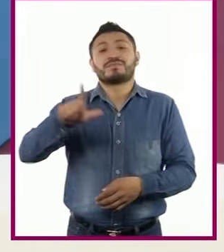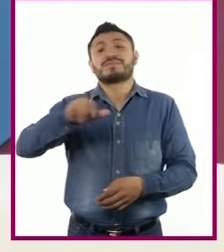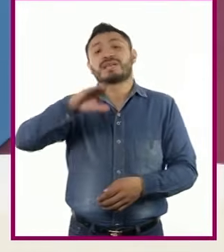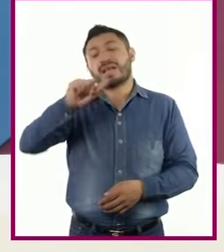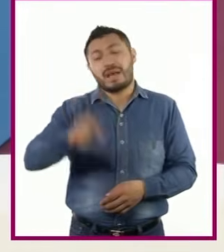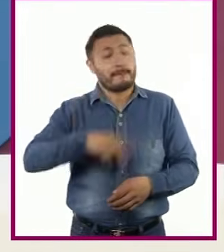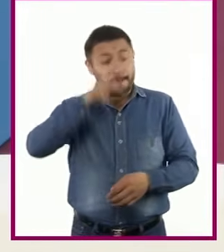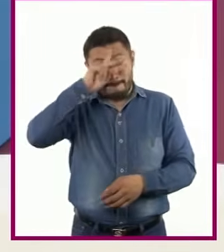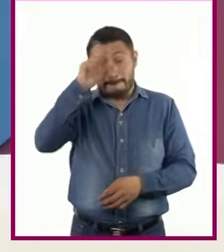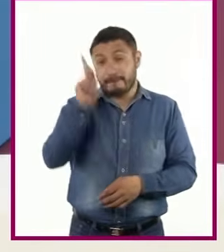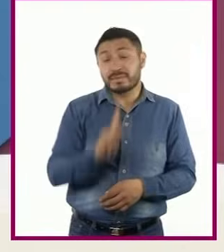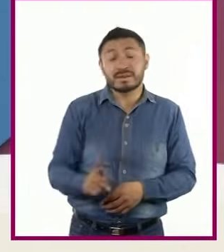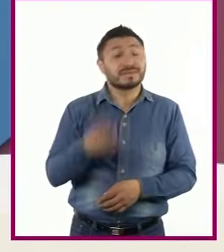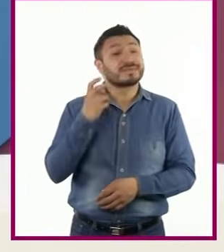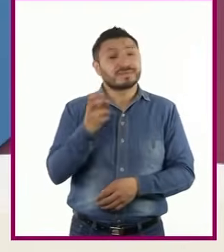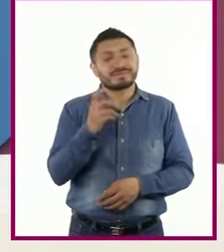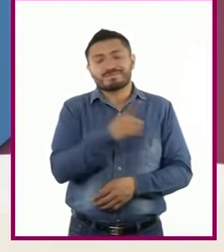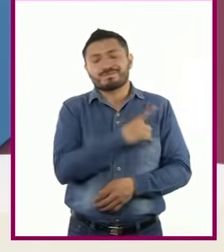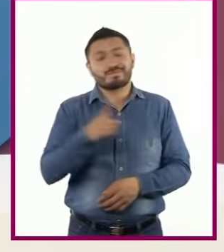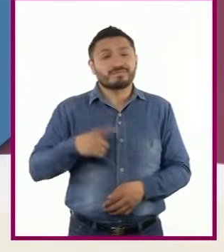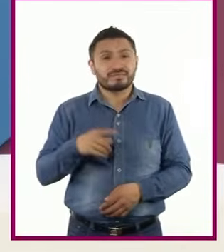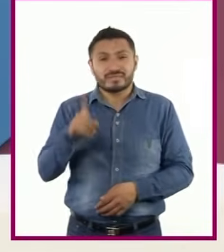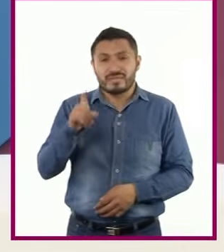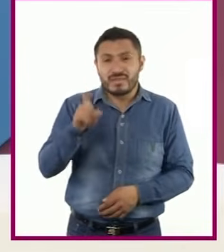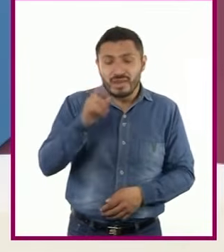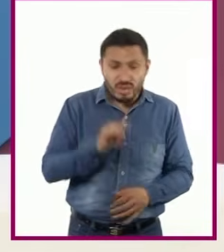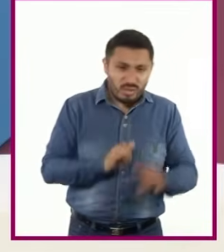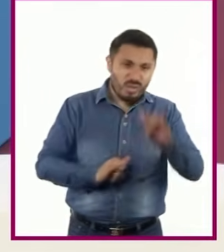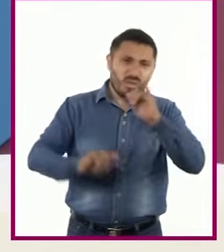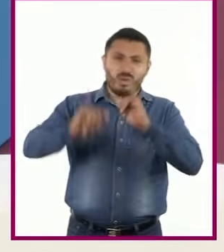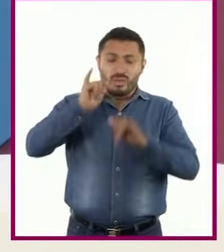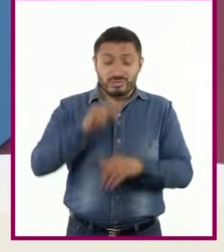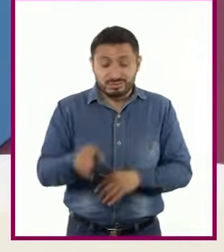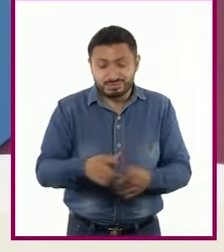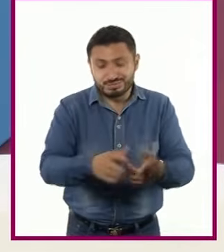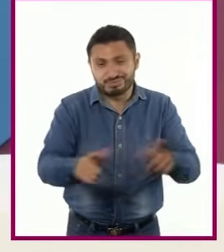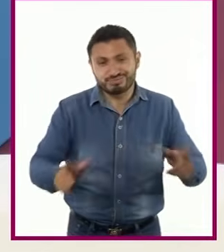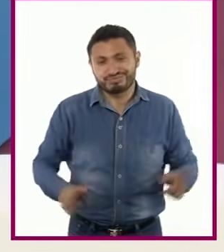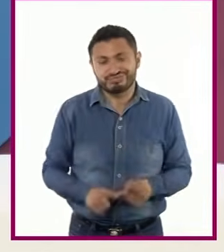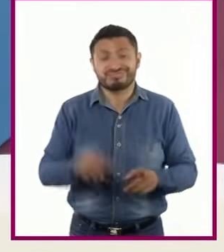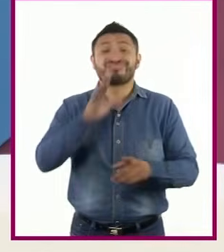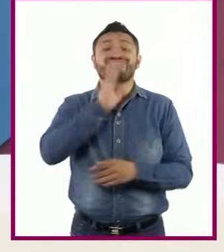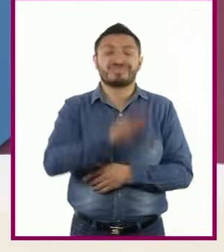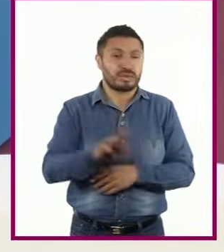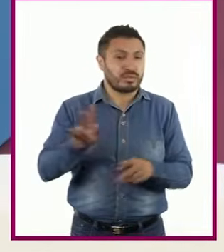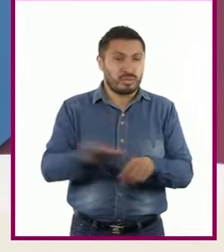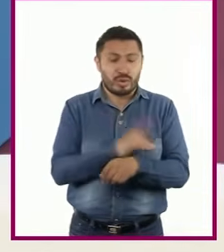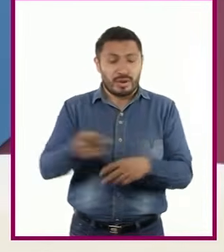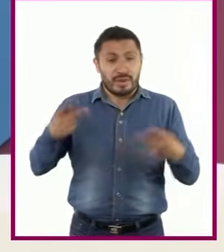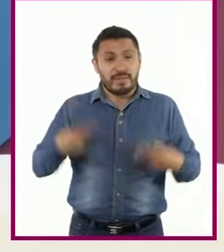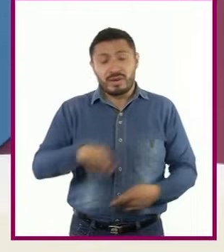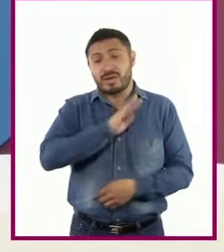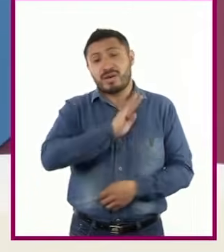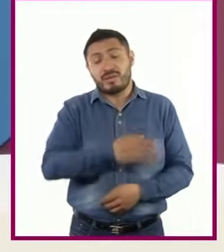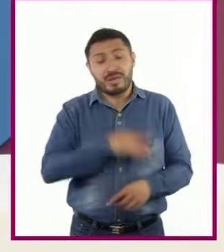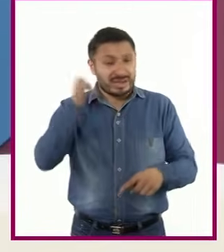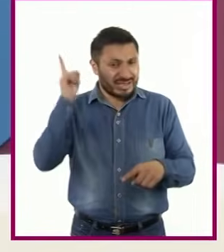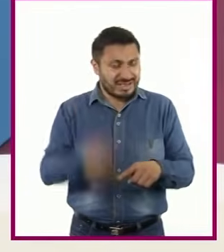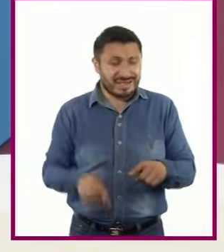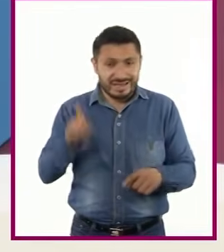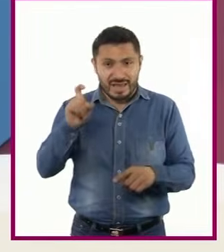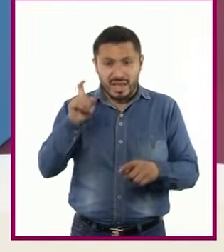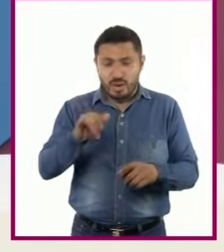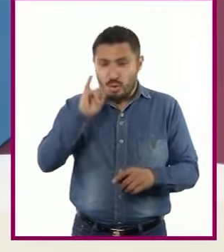cada vez peor. Debían beber agua salobre del lago, ya que los españoles les cortaron el suministro de